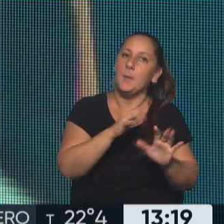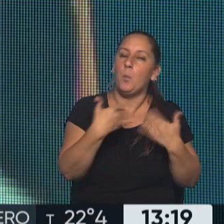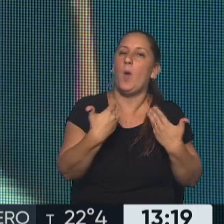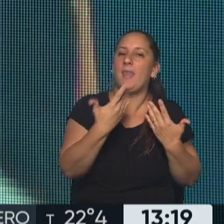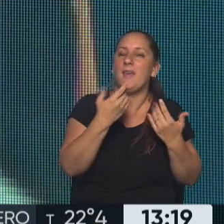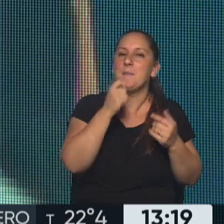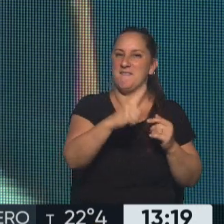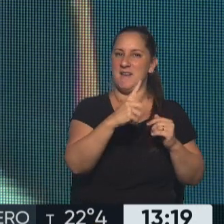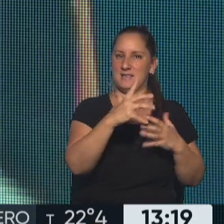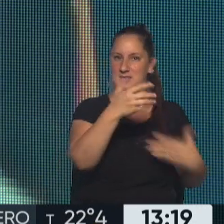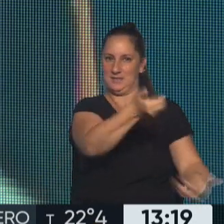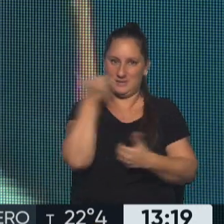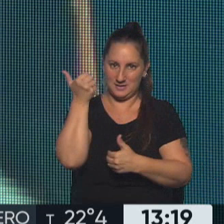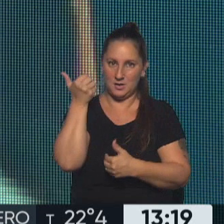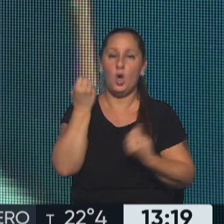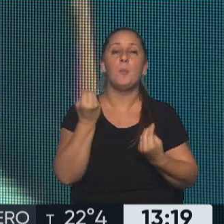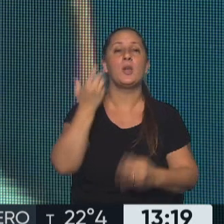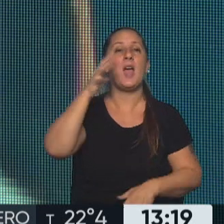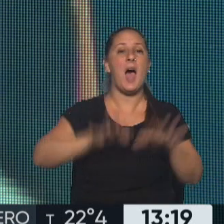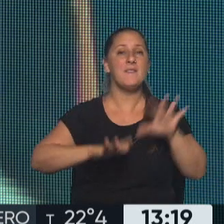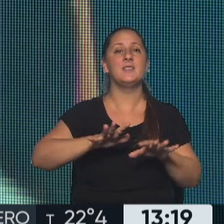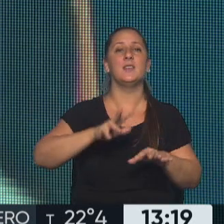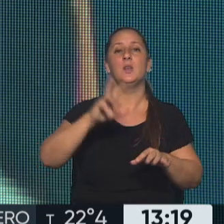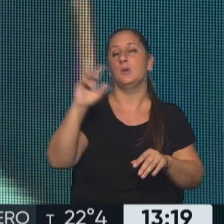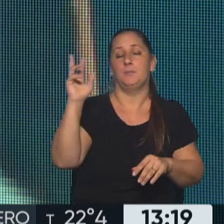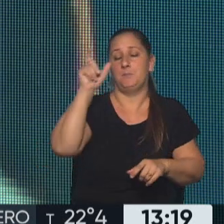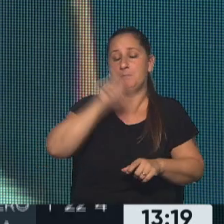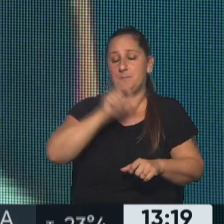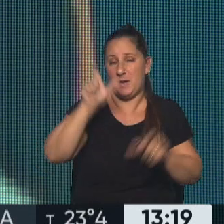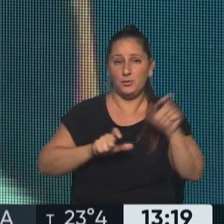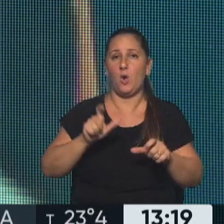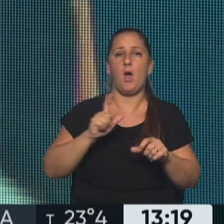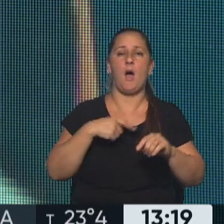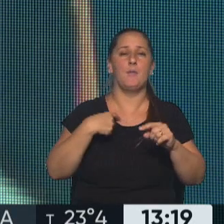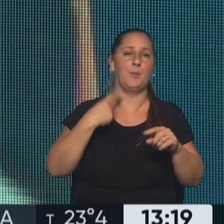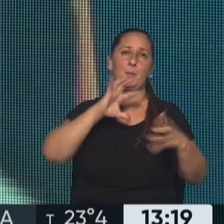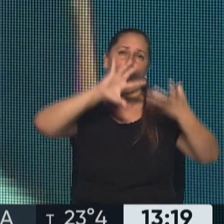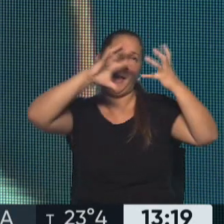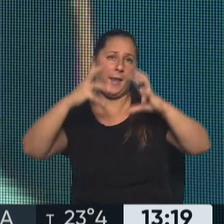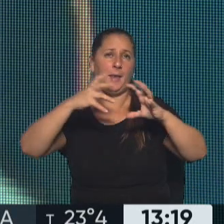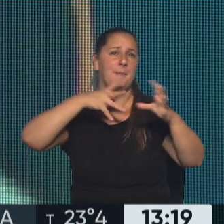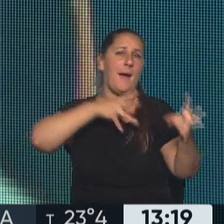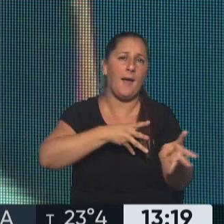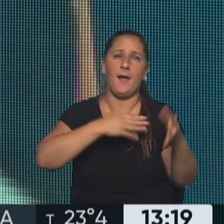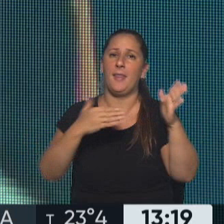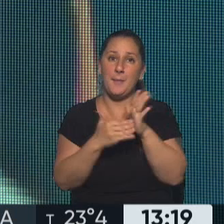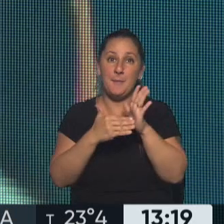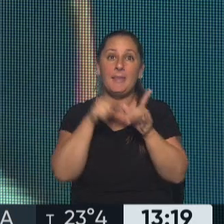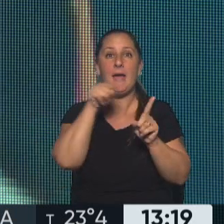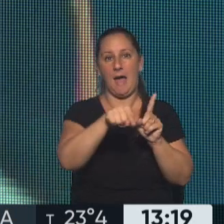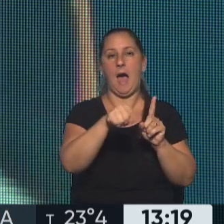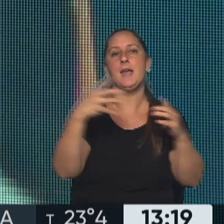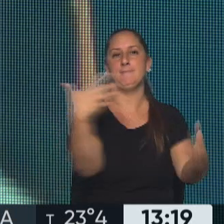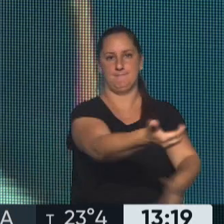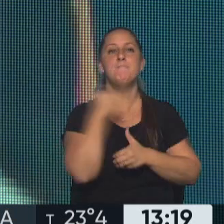pero por qué porque a veces cuando las personas tienen que desplazarse por a situaciones climáticas guerras lo que sea ahí también son